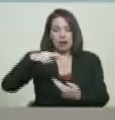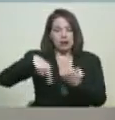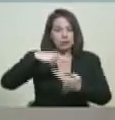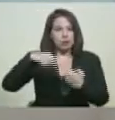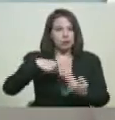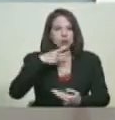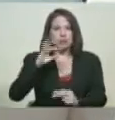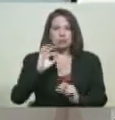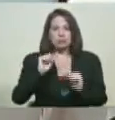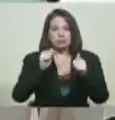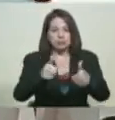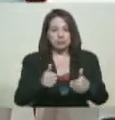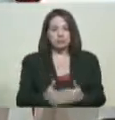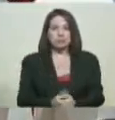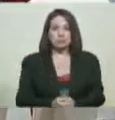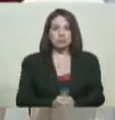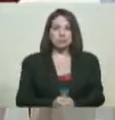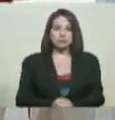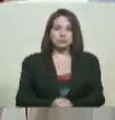que tenemos la